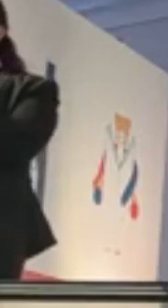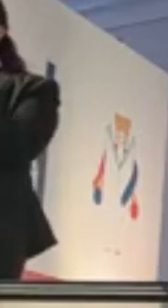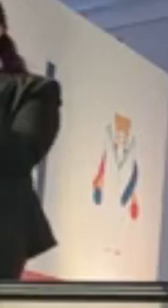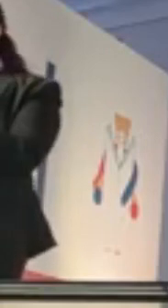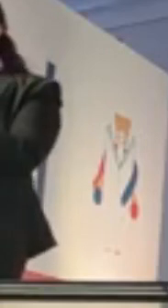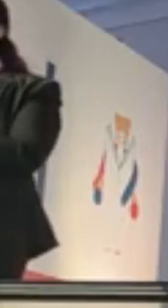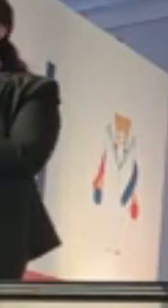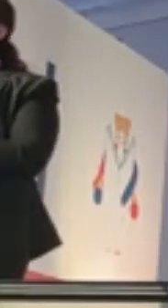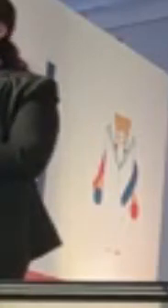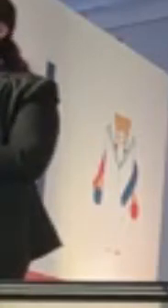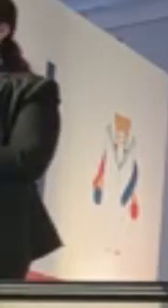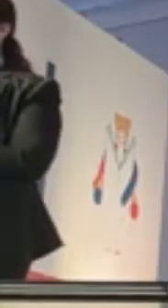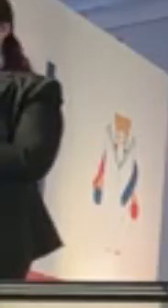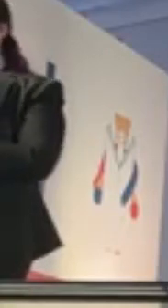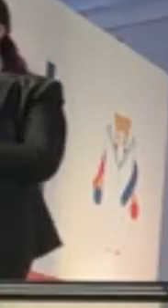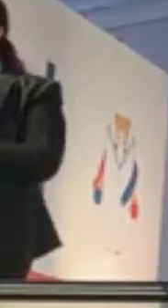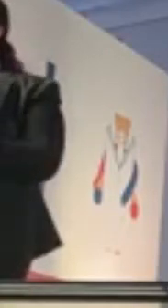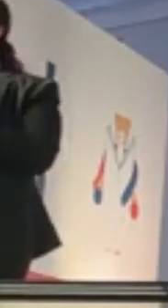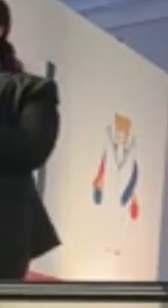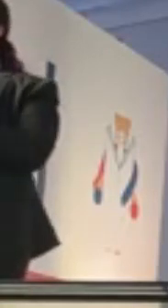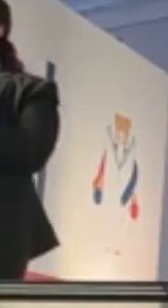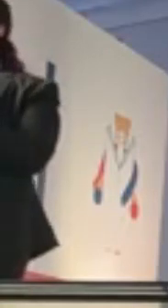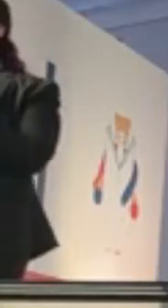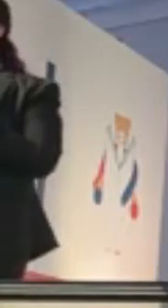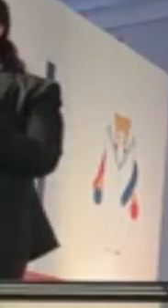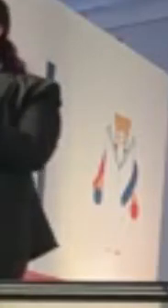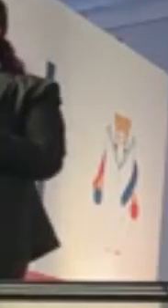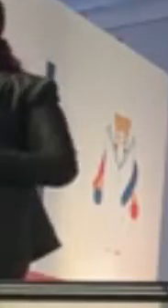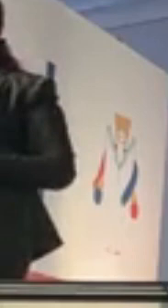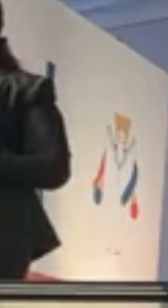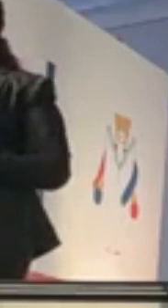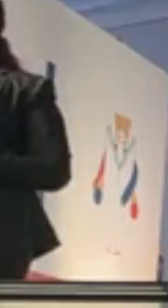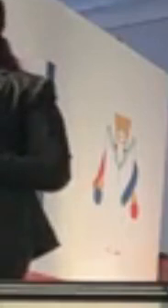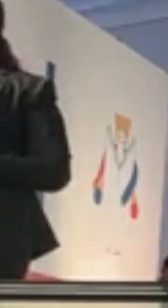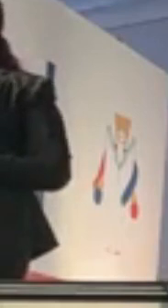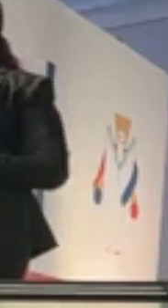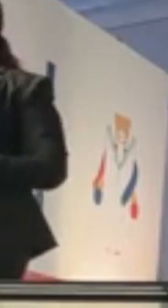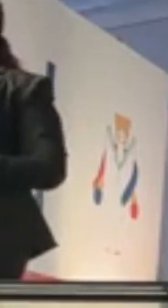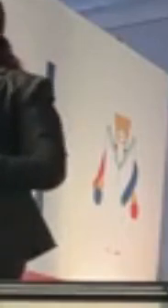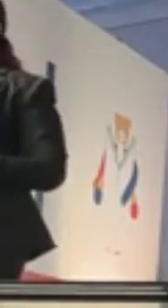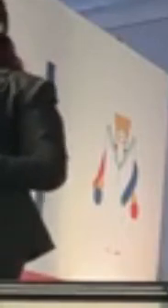este libro tiene esa intención, tiene una intención innegable